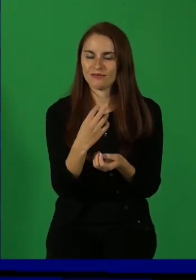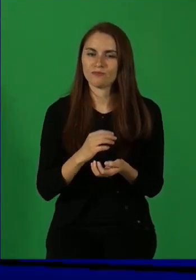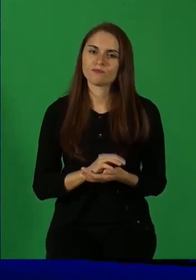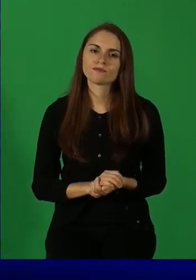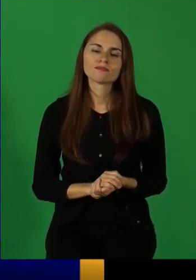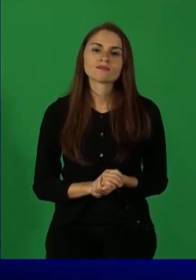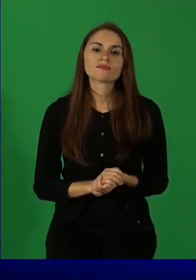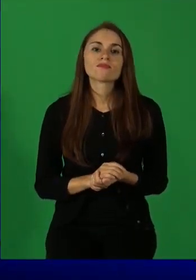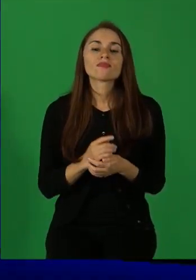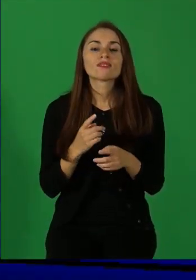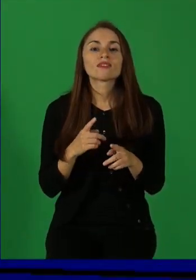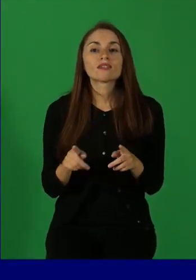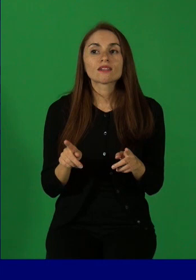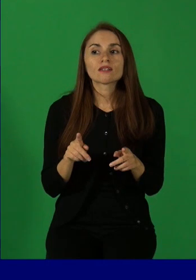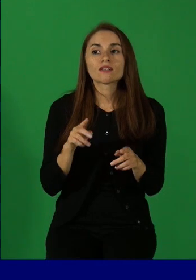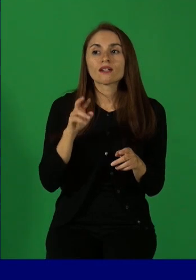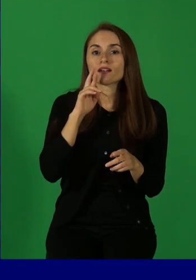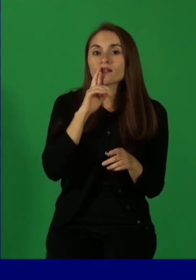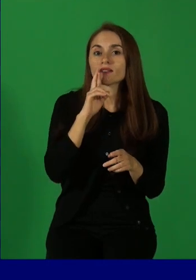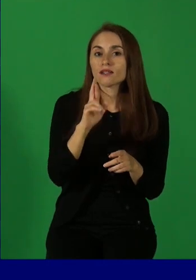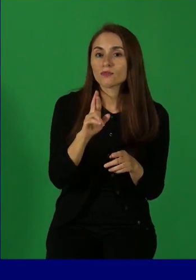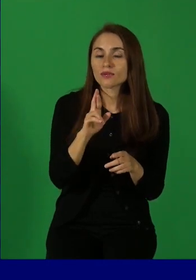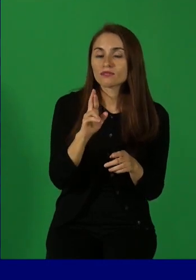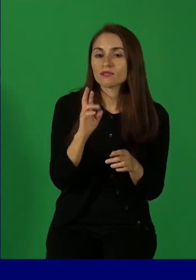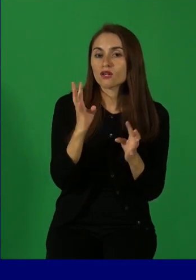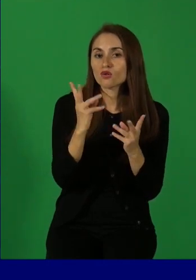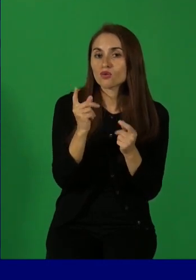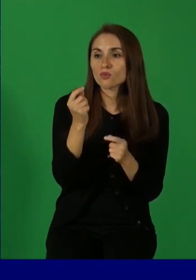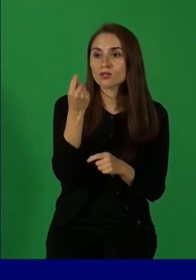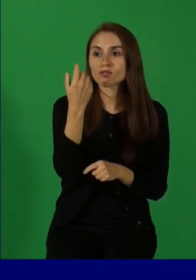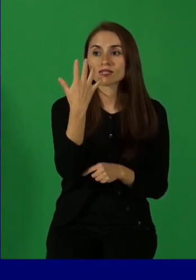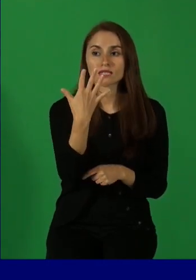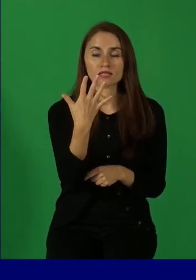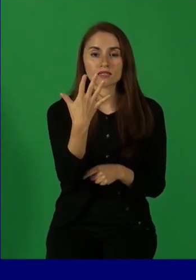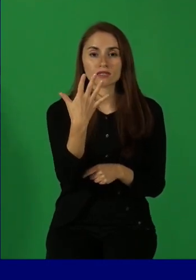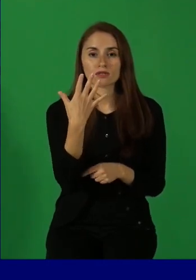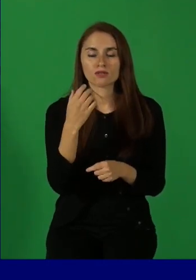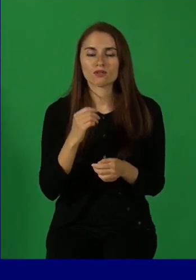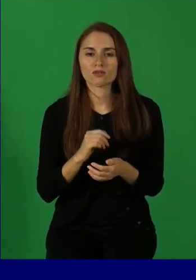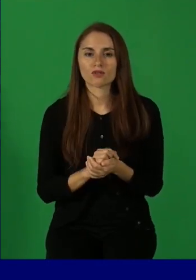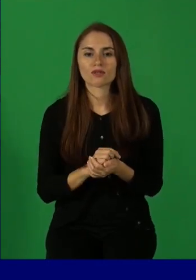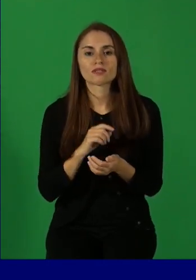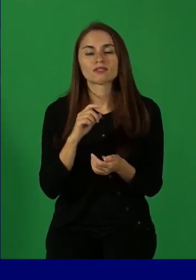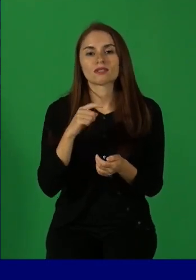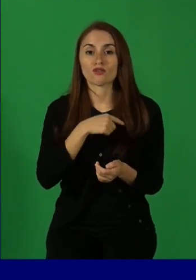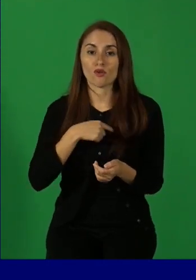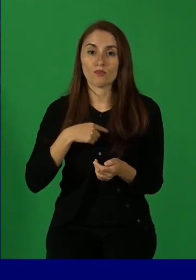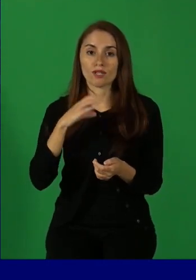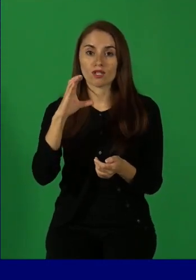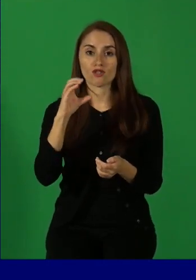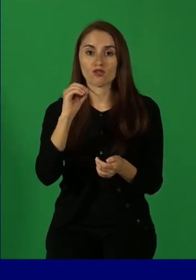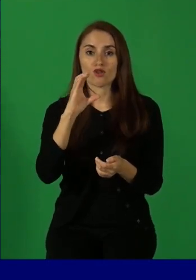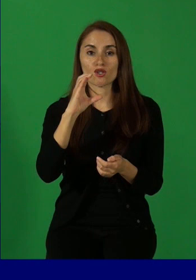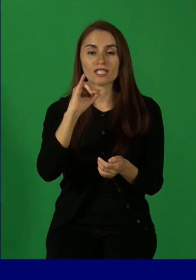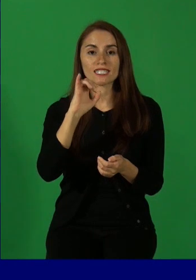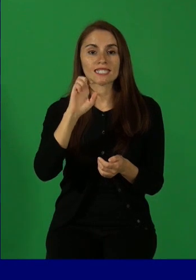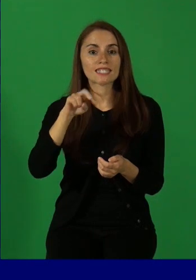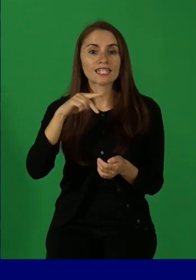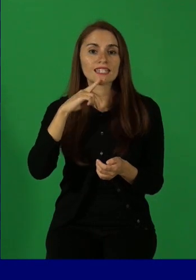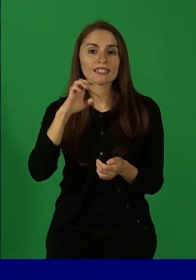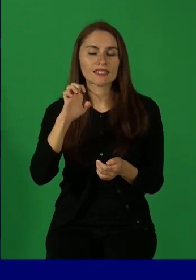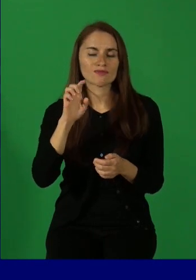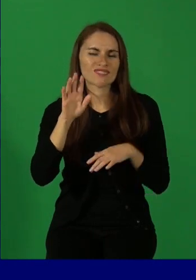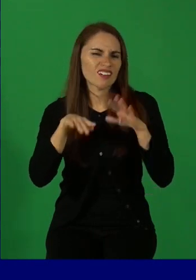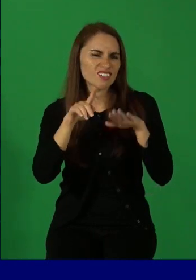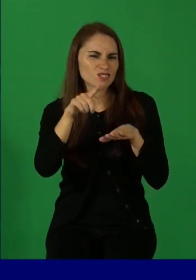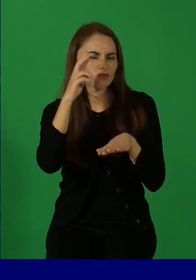partes. Y finalmente tenemos lo que conocemos como el cociente, que muchas veces a ustedes se les olvida,